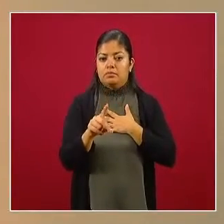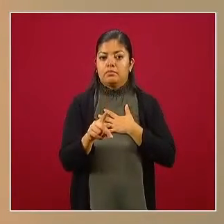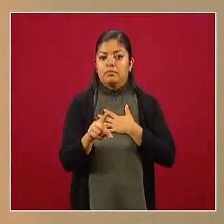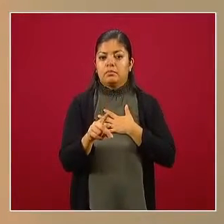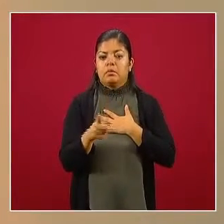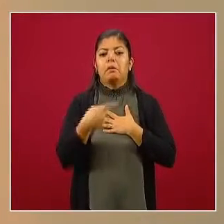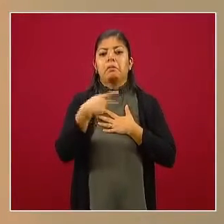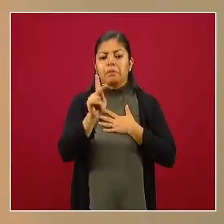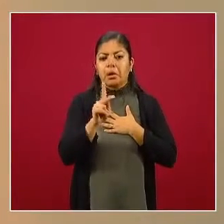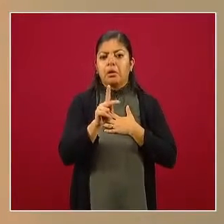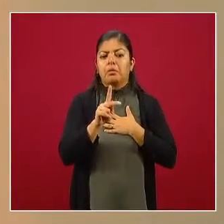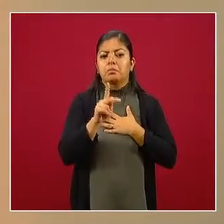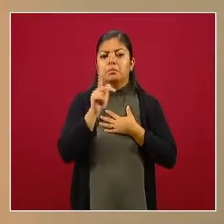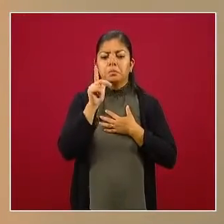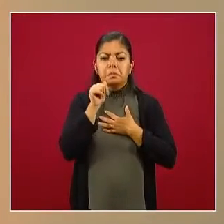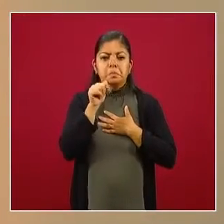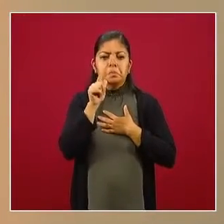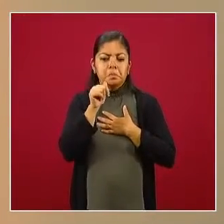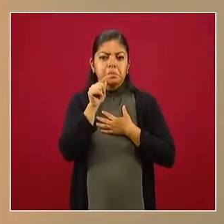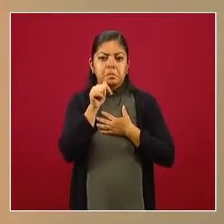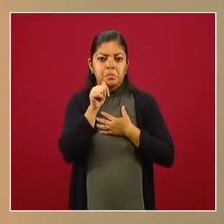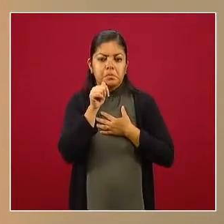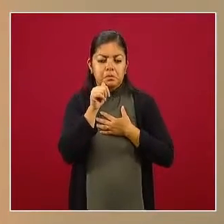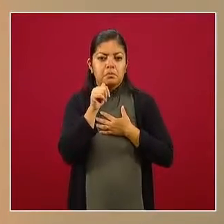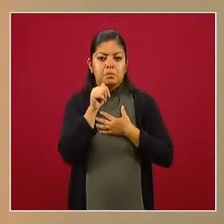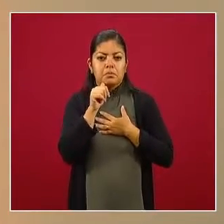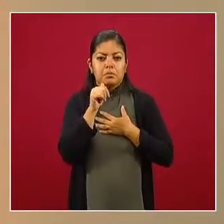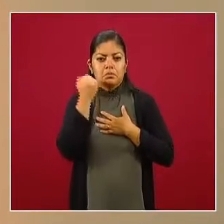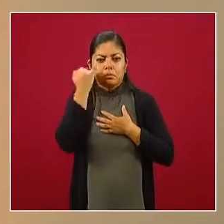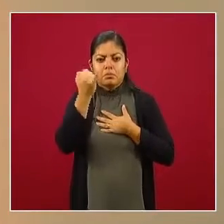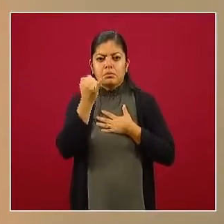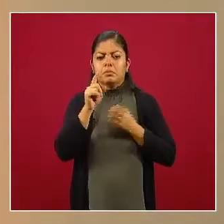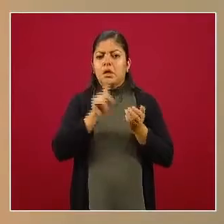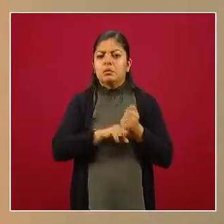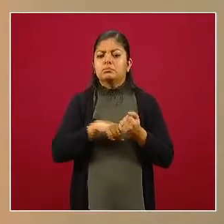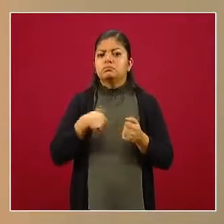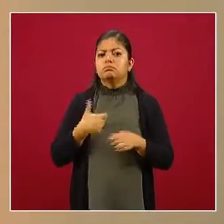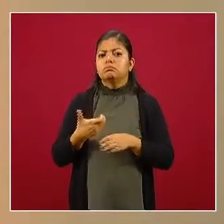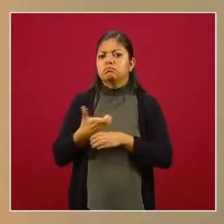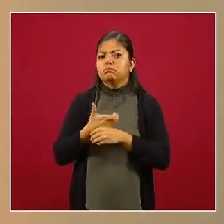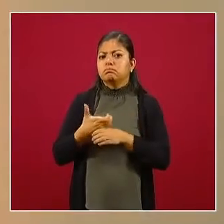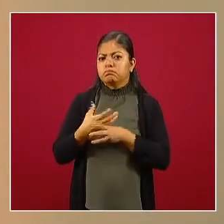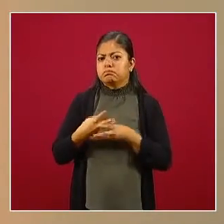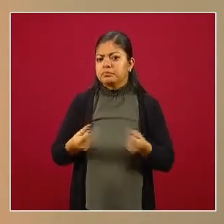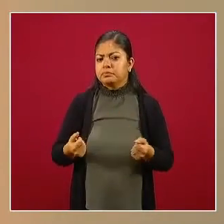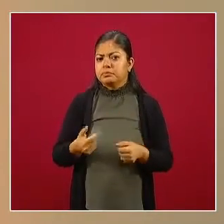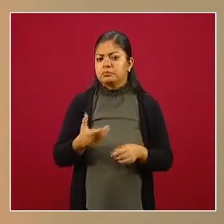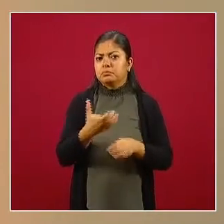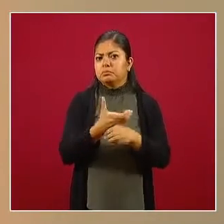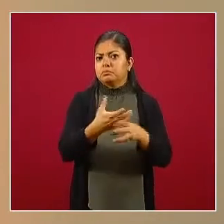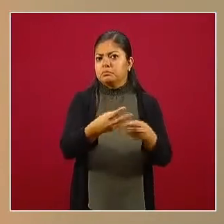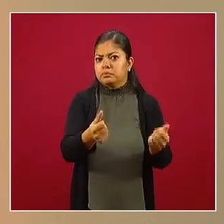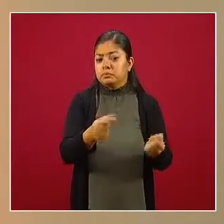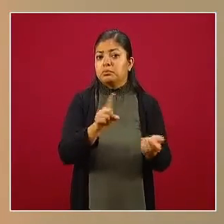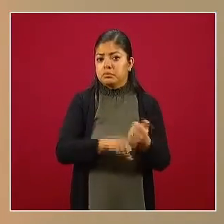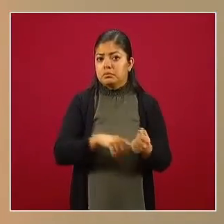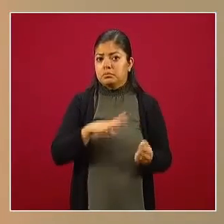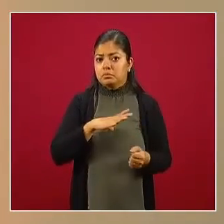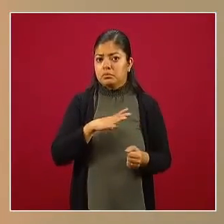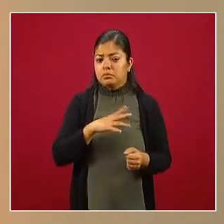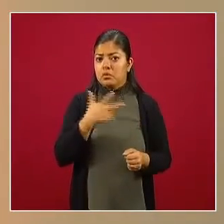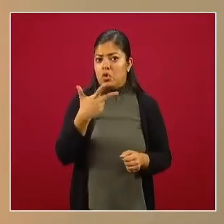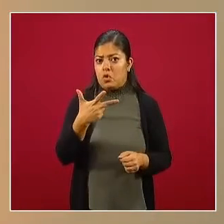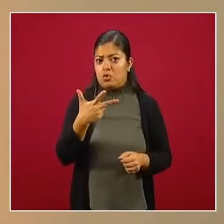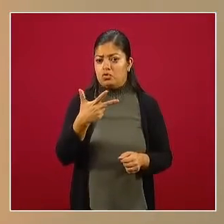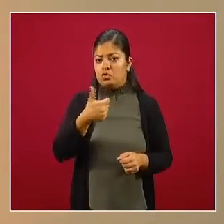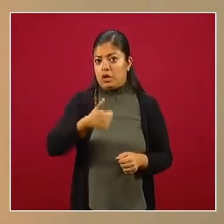Pero pasan los días y, suponiendo que ese sea el caso, nos curamos del COVID, como ocurre en 8 de cada 10 personas sin factores de